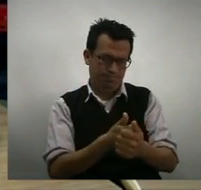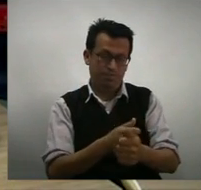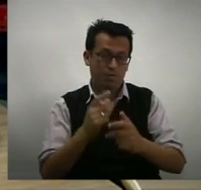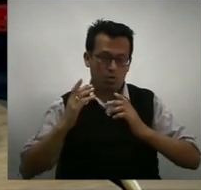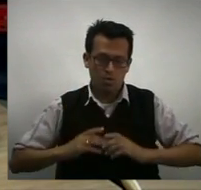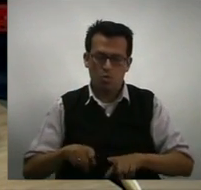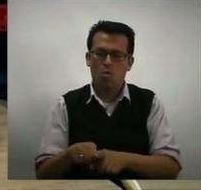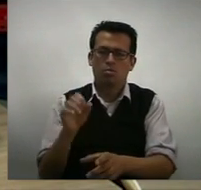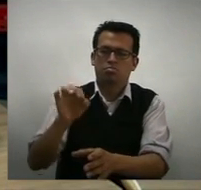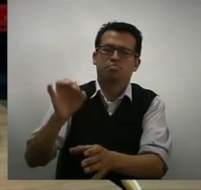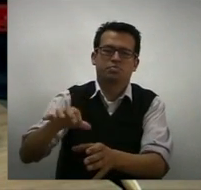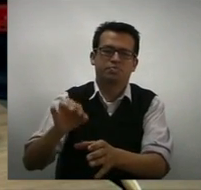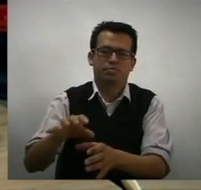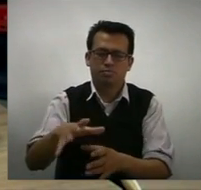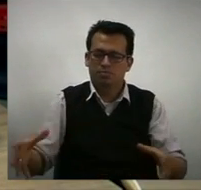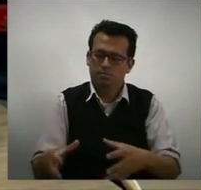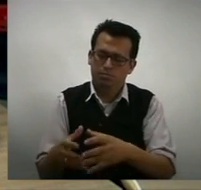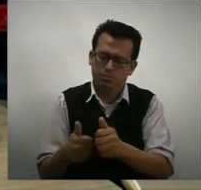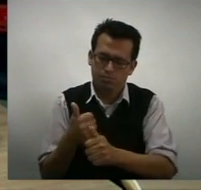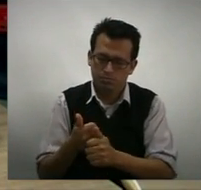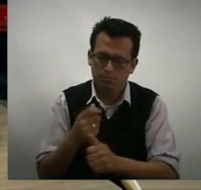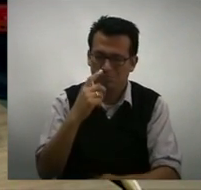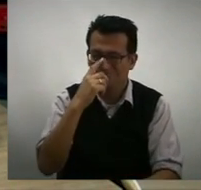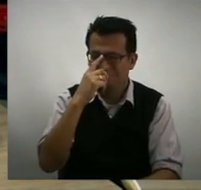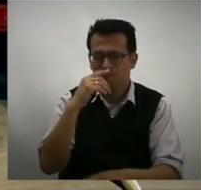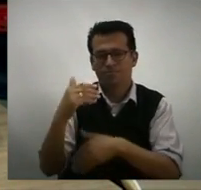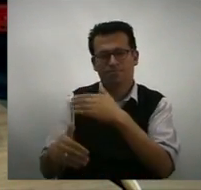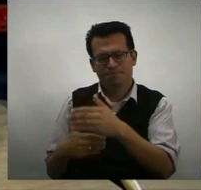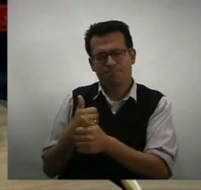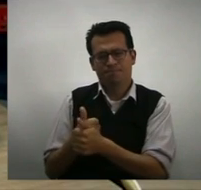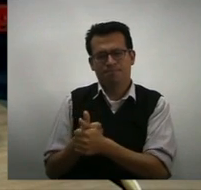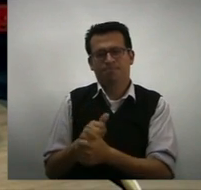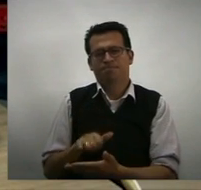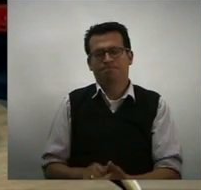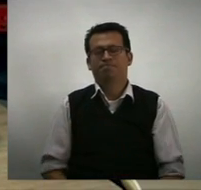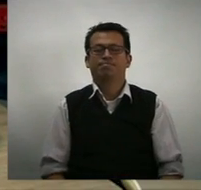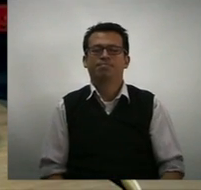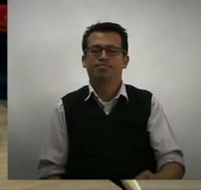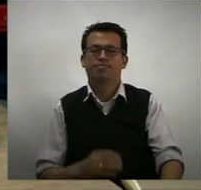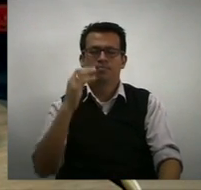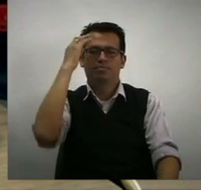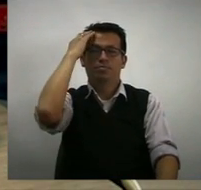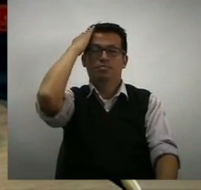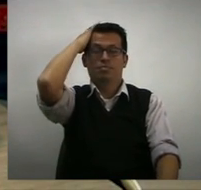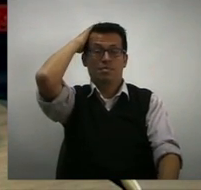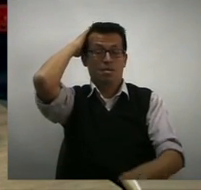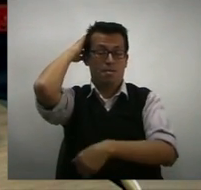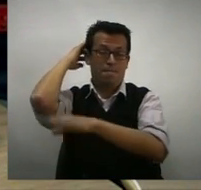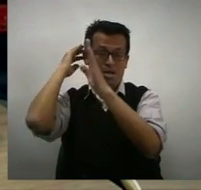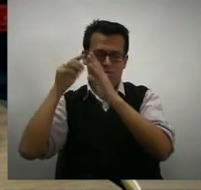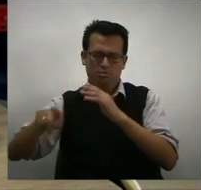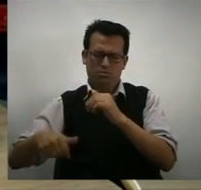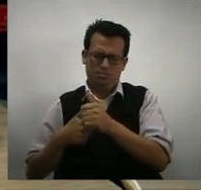cuerpo se presenta como mercancía, un producto que se inserta en el mercado y que tiene como base reguladora la moda. La cruzada